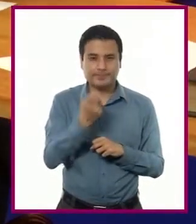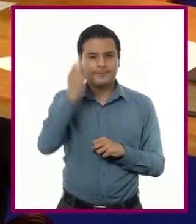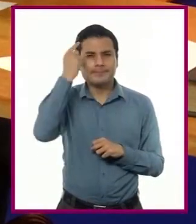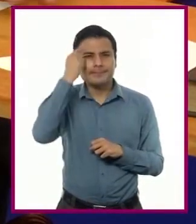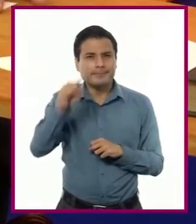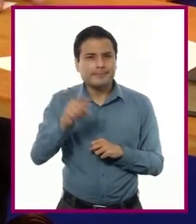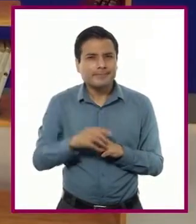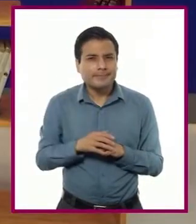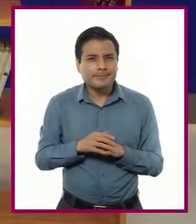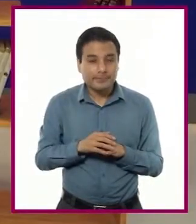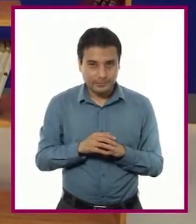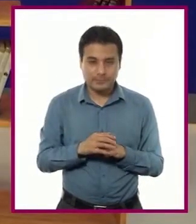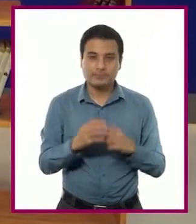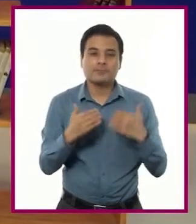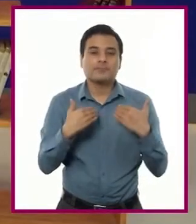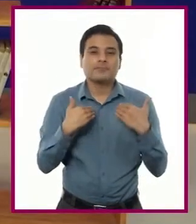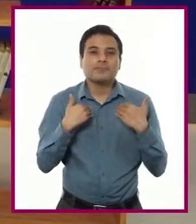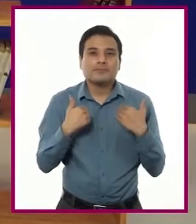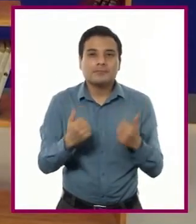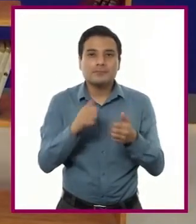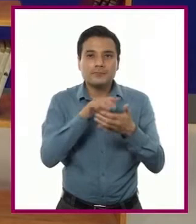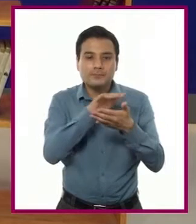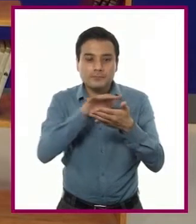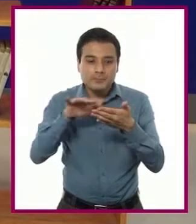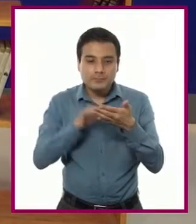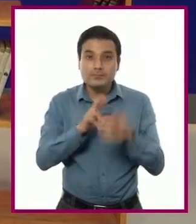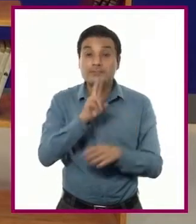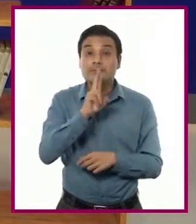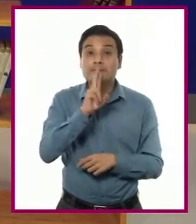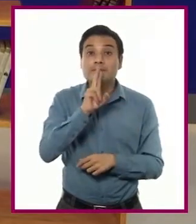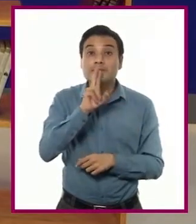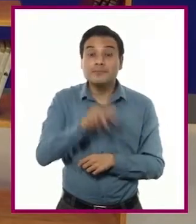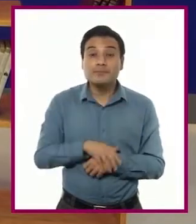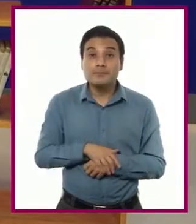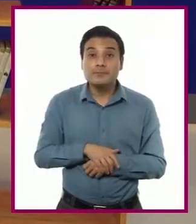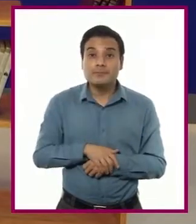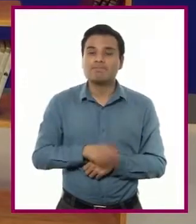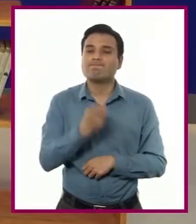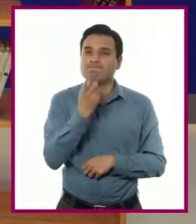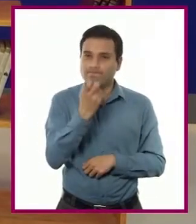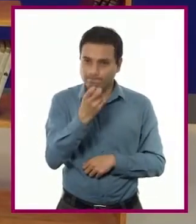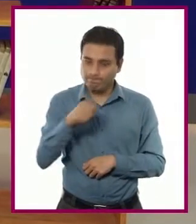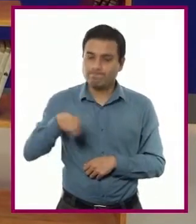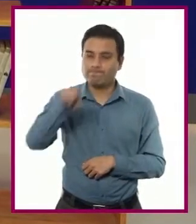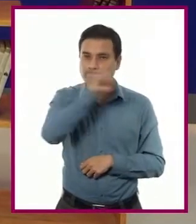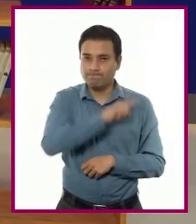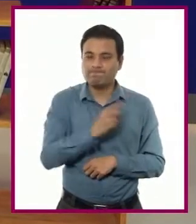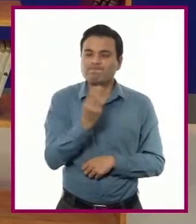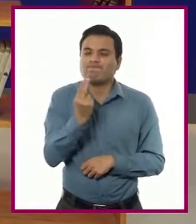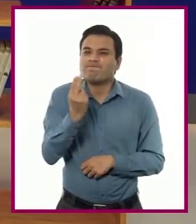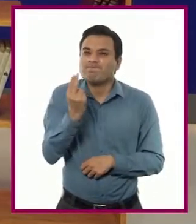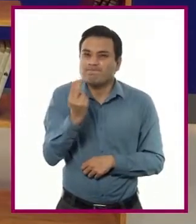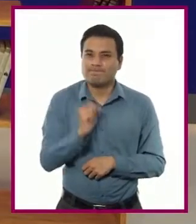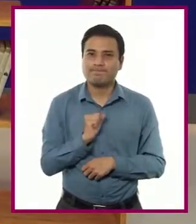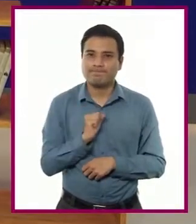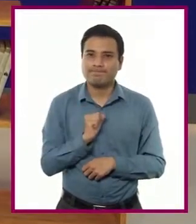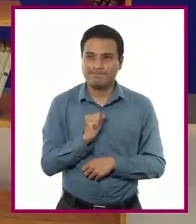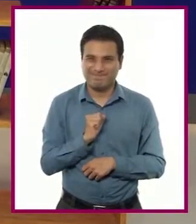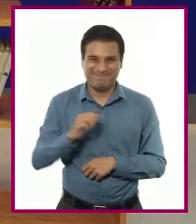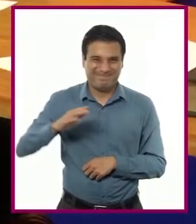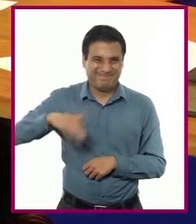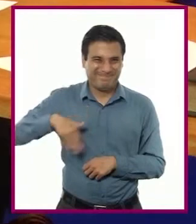verbal o comprensión lectora, para ser precisos, que es uno de los aspectos de habilidad verbal y que es lo que nos comentaba